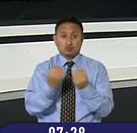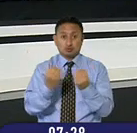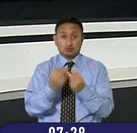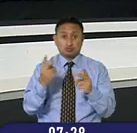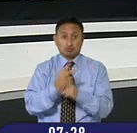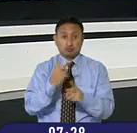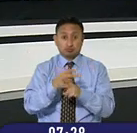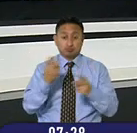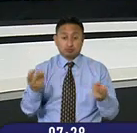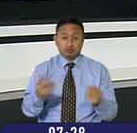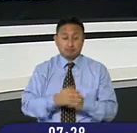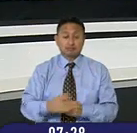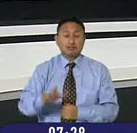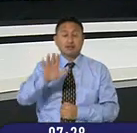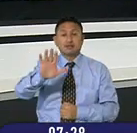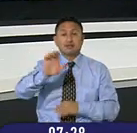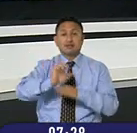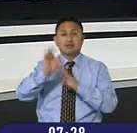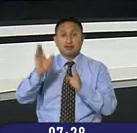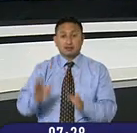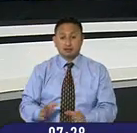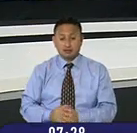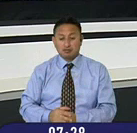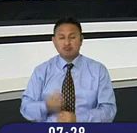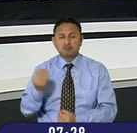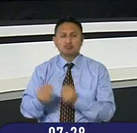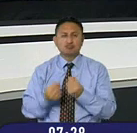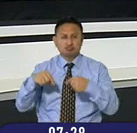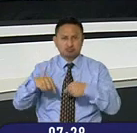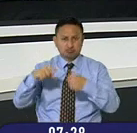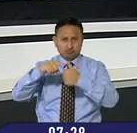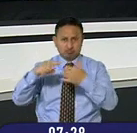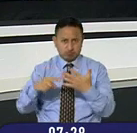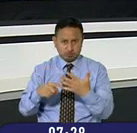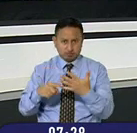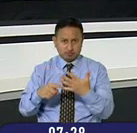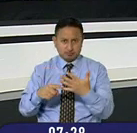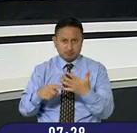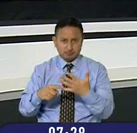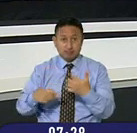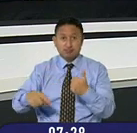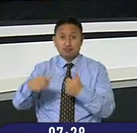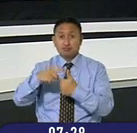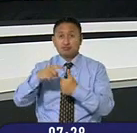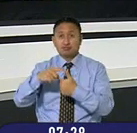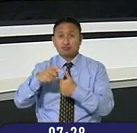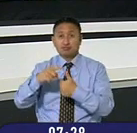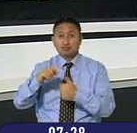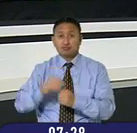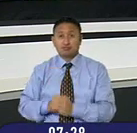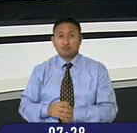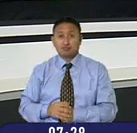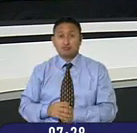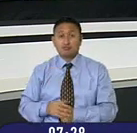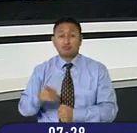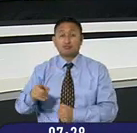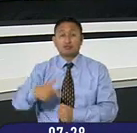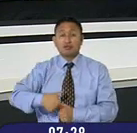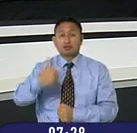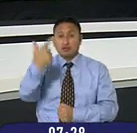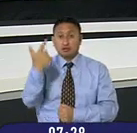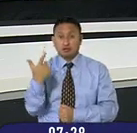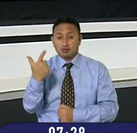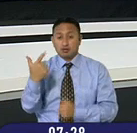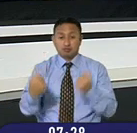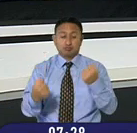delictiva conformada por 5 ecuatorianos dedicado a varios delitos. Entre ellos, los indicios que se encontró fue un arma de fuego, un